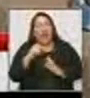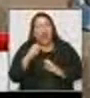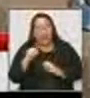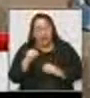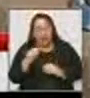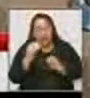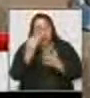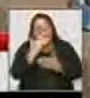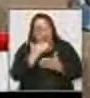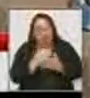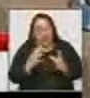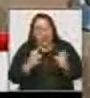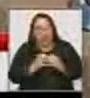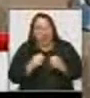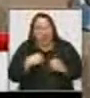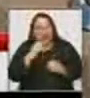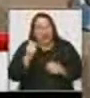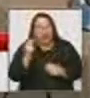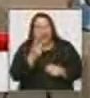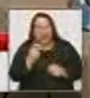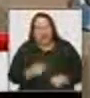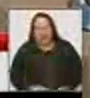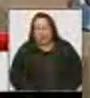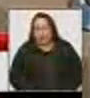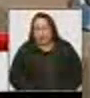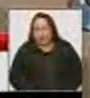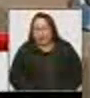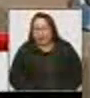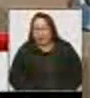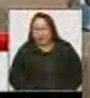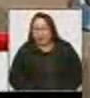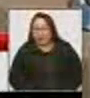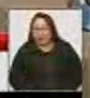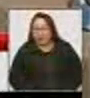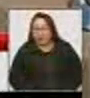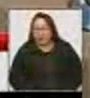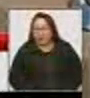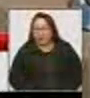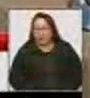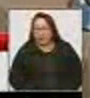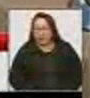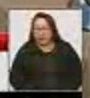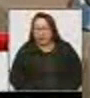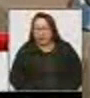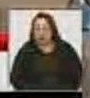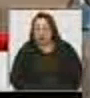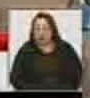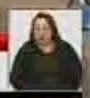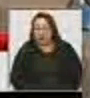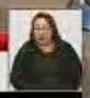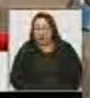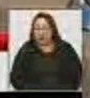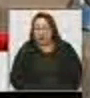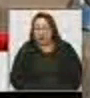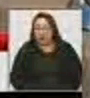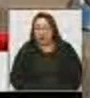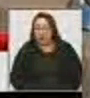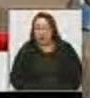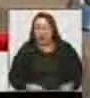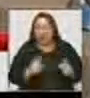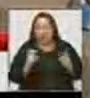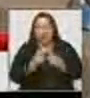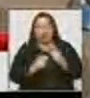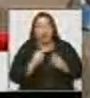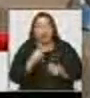hoy fueran en realidad los dos poderes del Estado los que nos aboquemos a mejorar el sistema. De acuerdo, congresista,